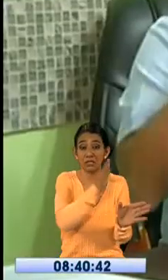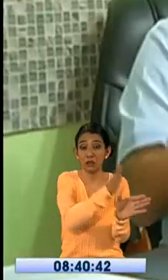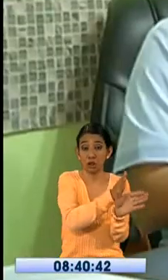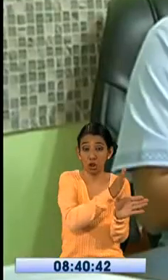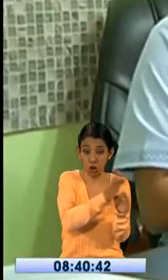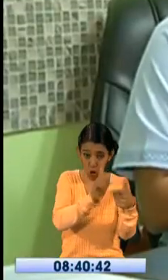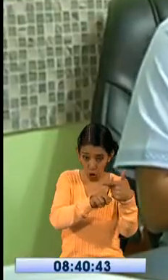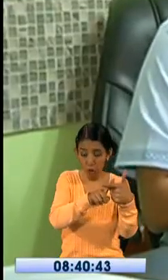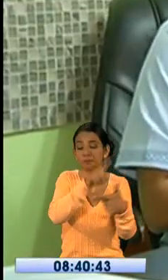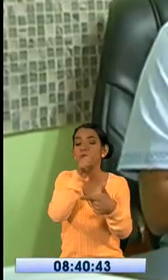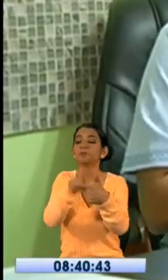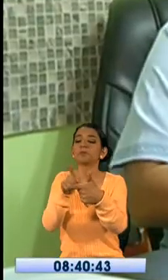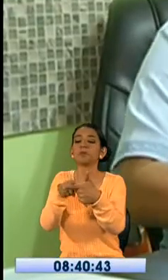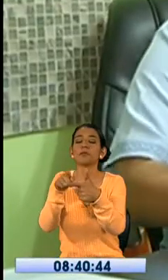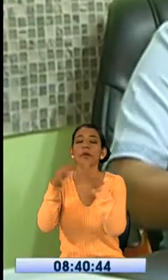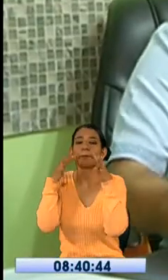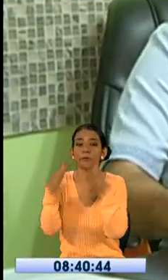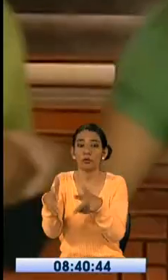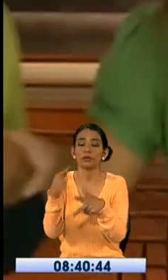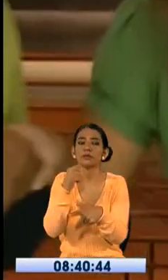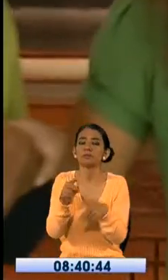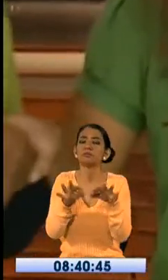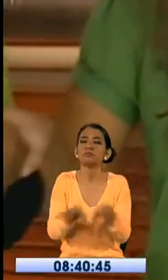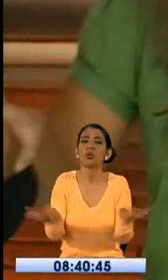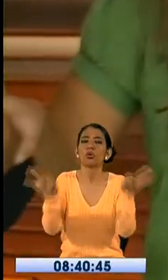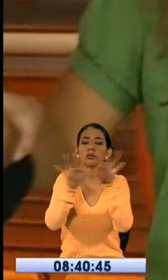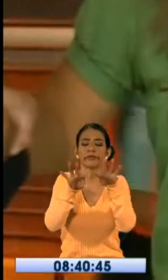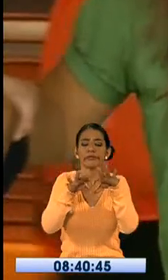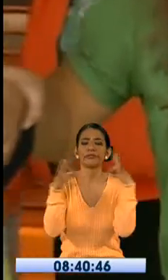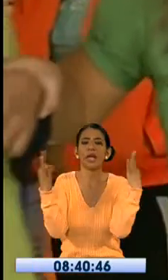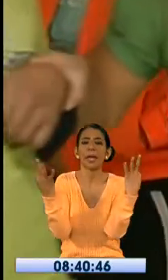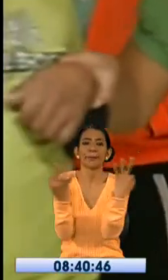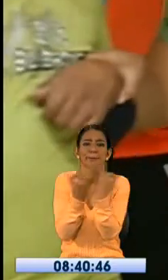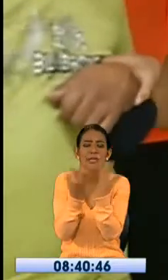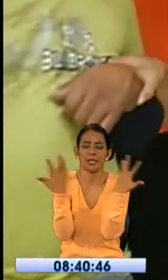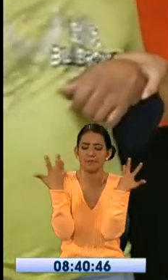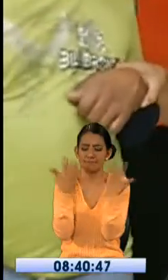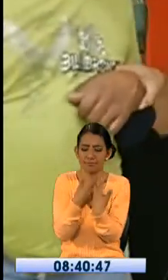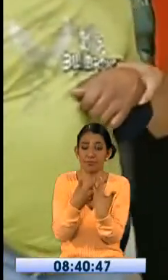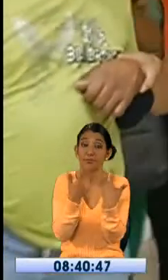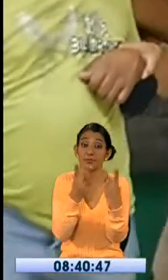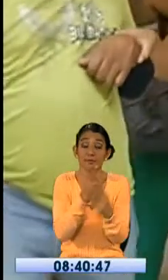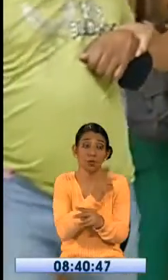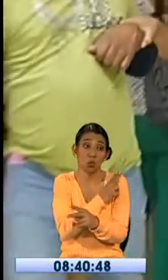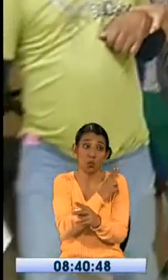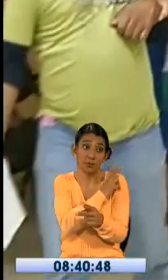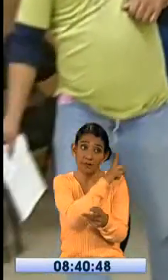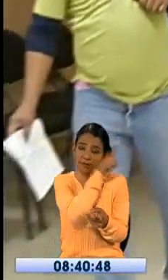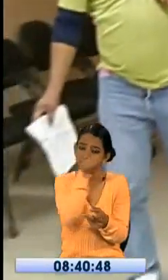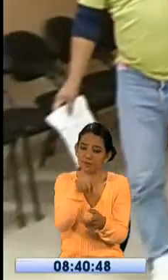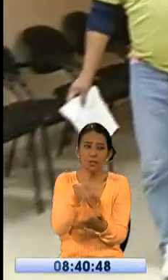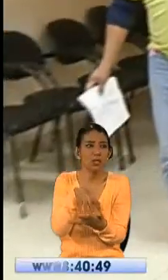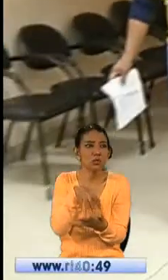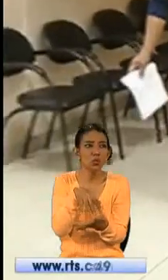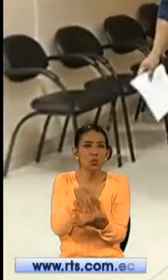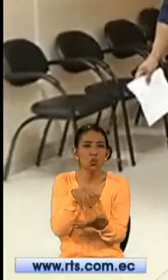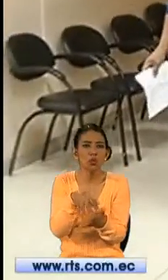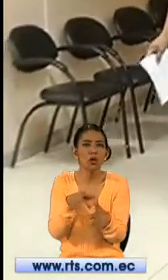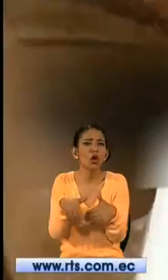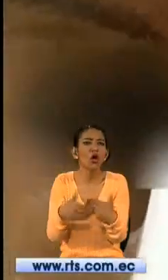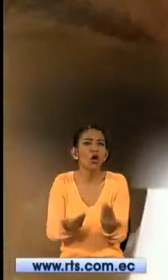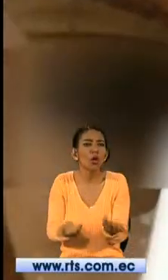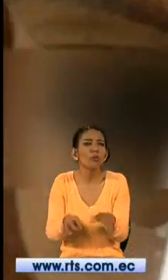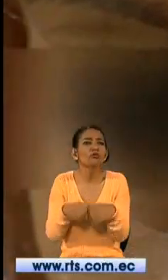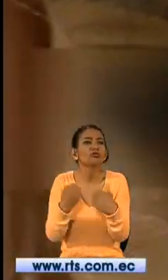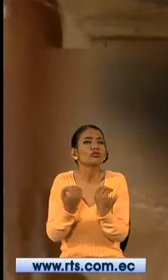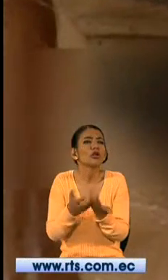unión familiar y la lupa permanente de la academia para medir causas y efectos de lo que tiene amotinada